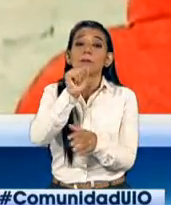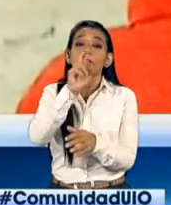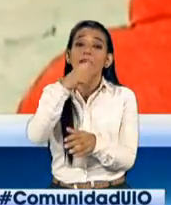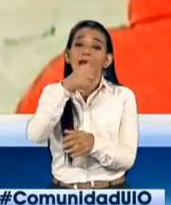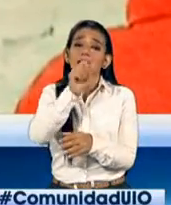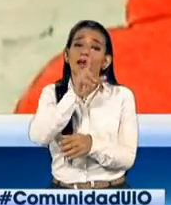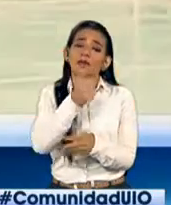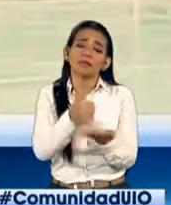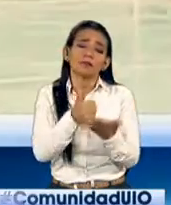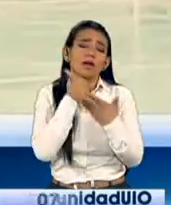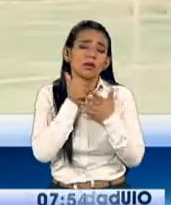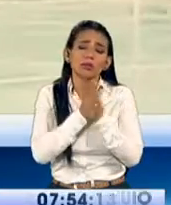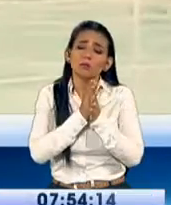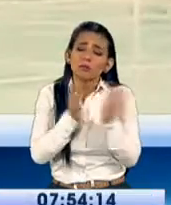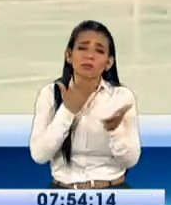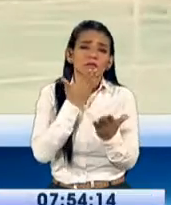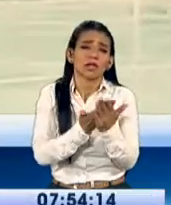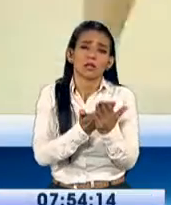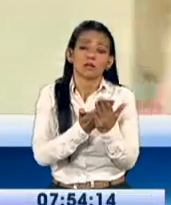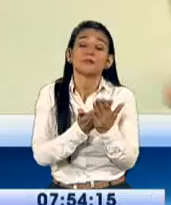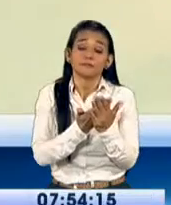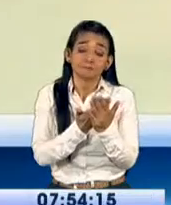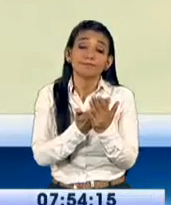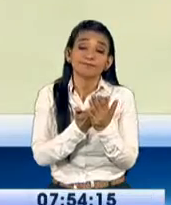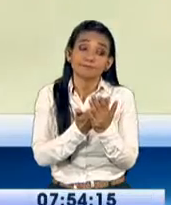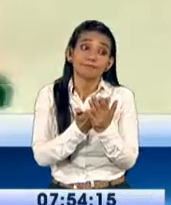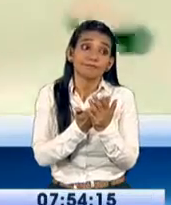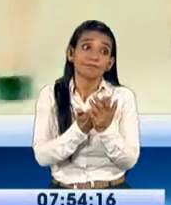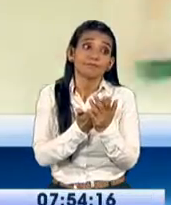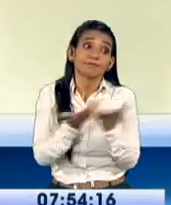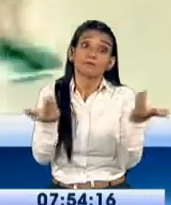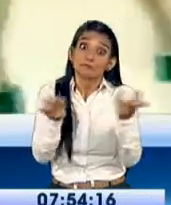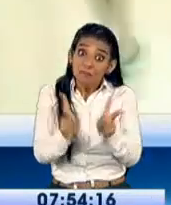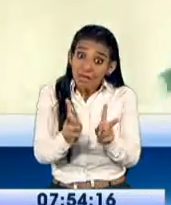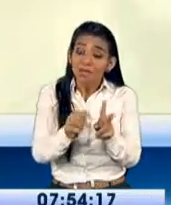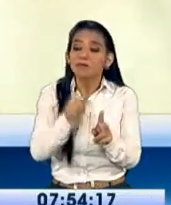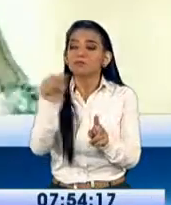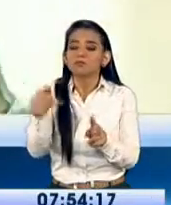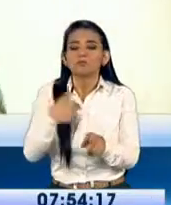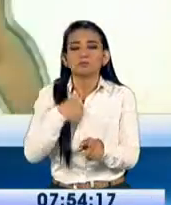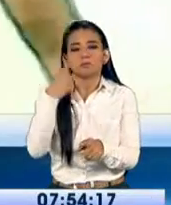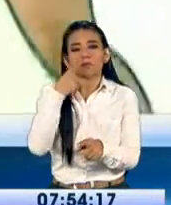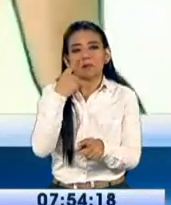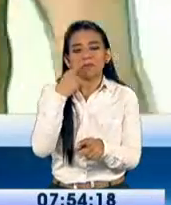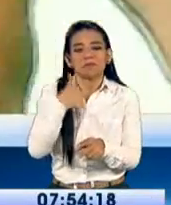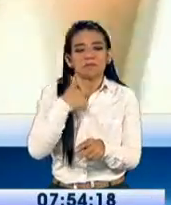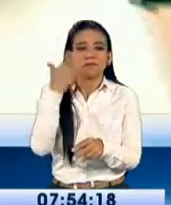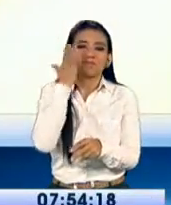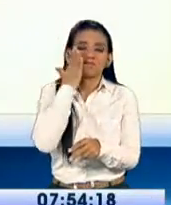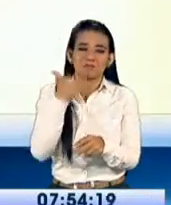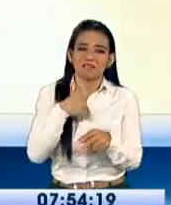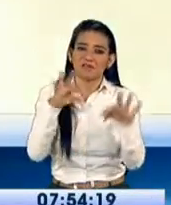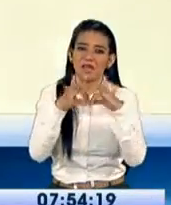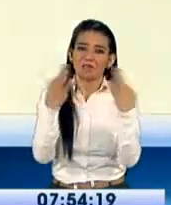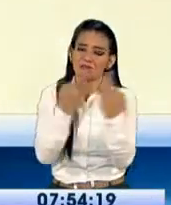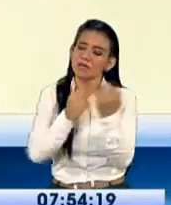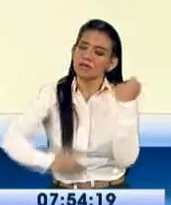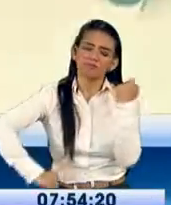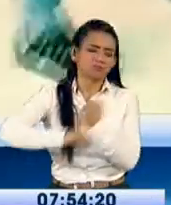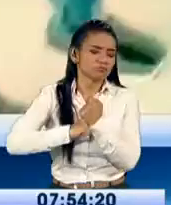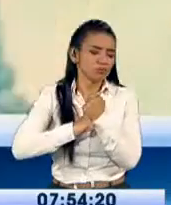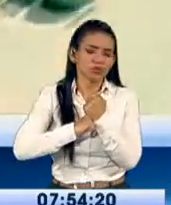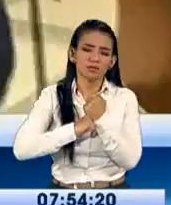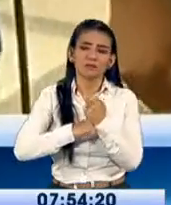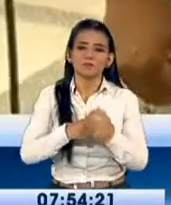me ha ayudado bastante y aparte de ella, mi papi, mi mami, mi familia, porque me han apoyado